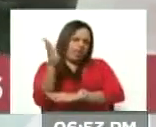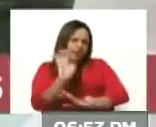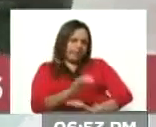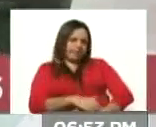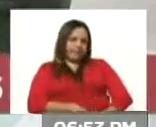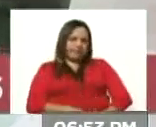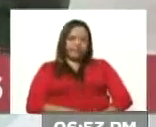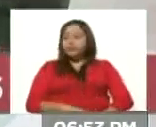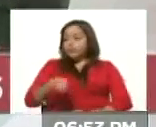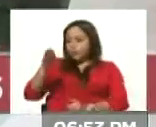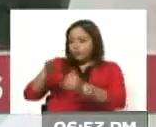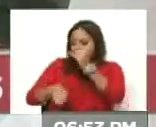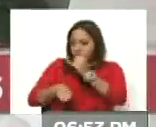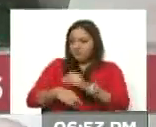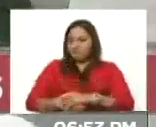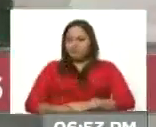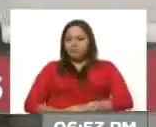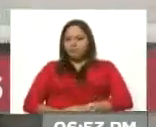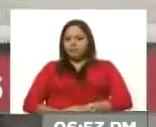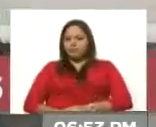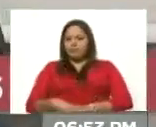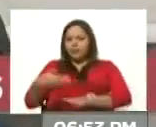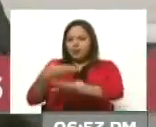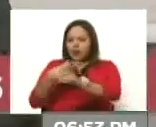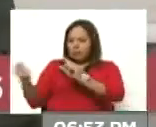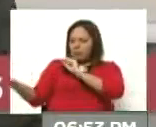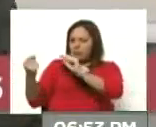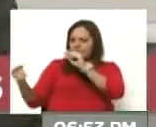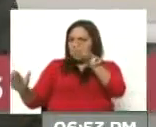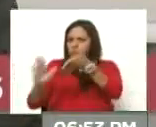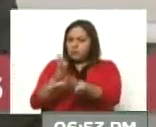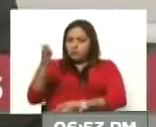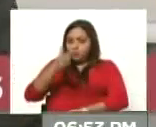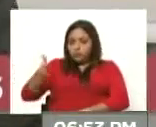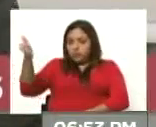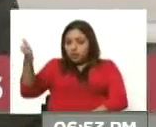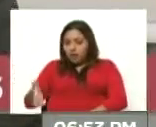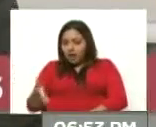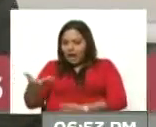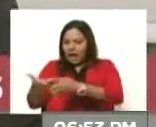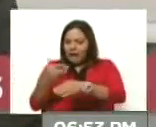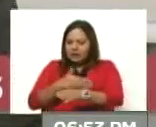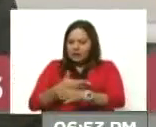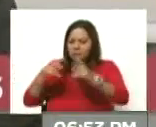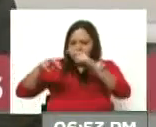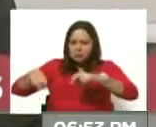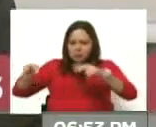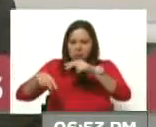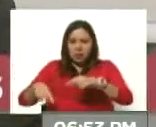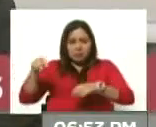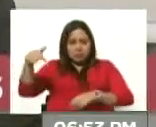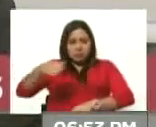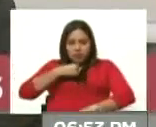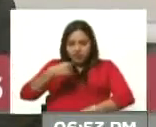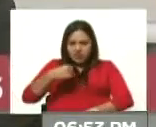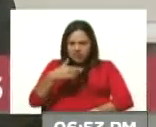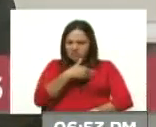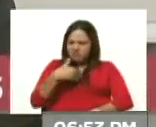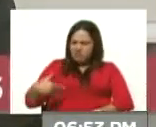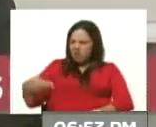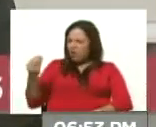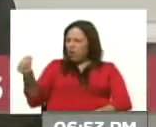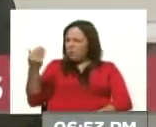finalmente hemos hablado de la tasa de variación de las variables que hemos analizado en esta entrevista y quisiera saber cuál es la proyección